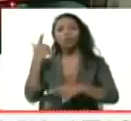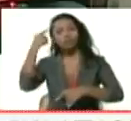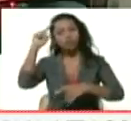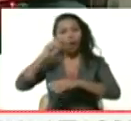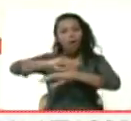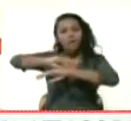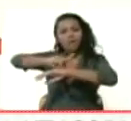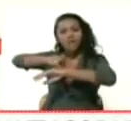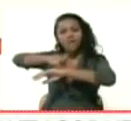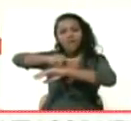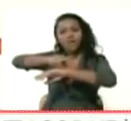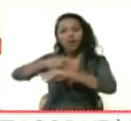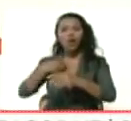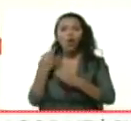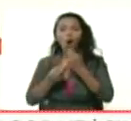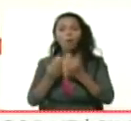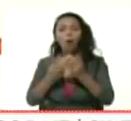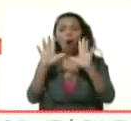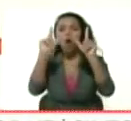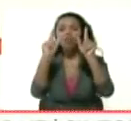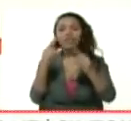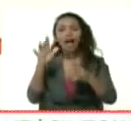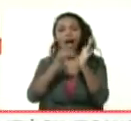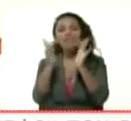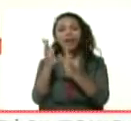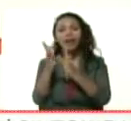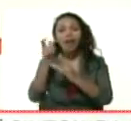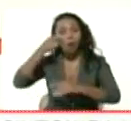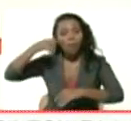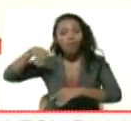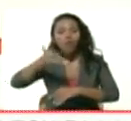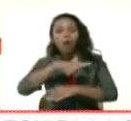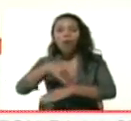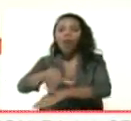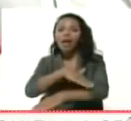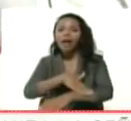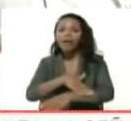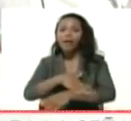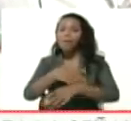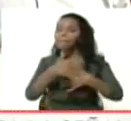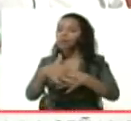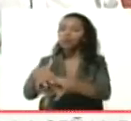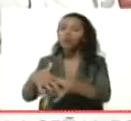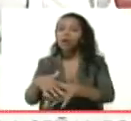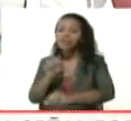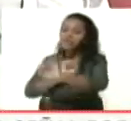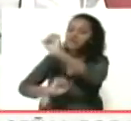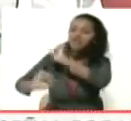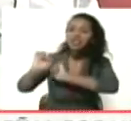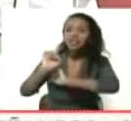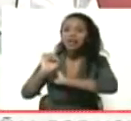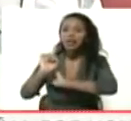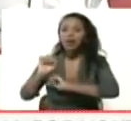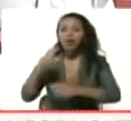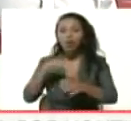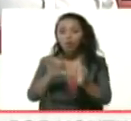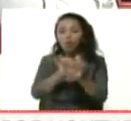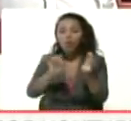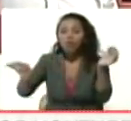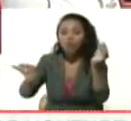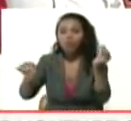¿Y cómo ocurrió el 11 de abril? El pueblo salió a la calle. Y salieron a la calle con un palito,